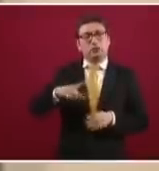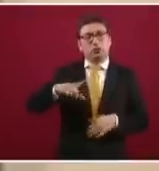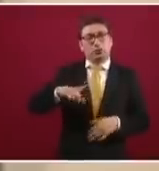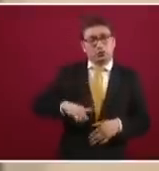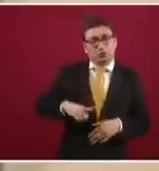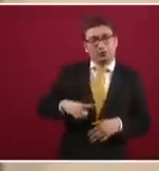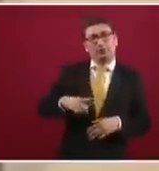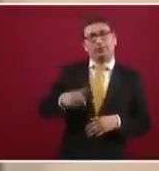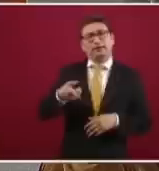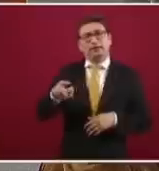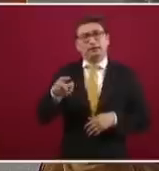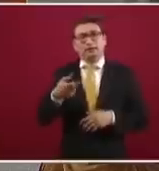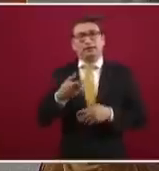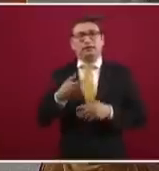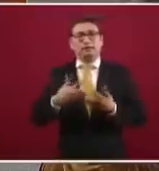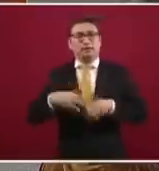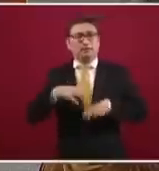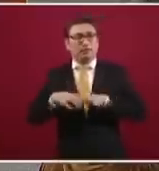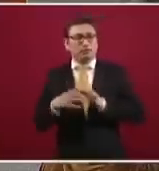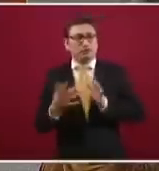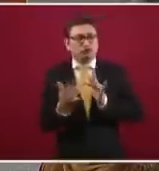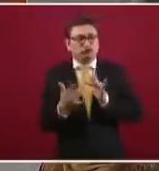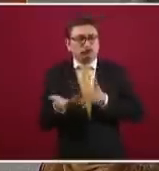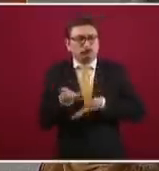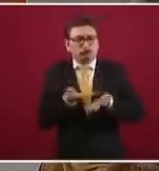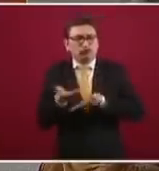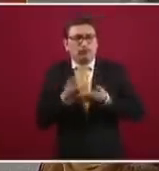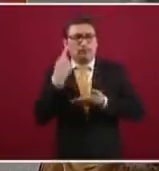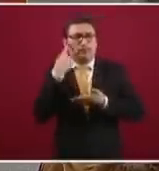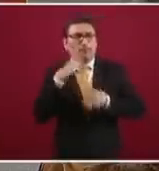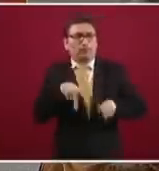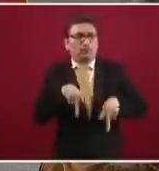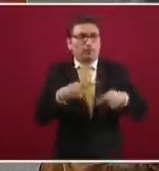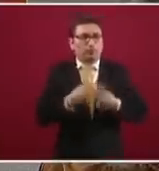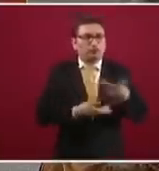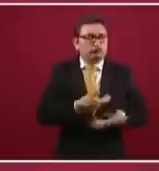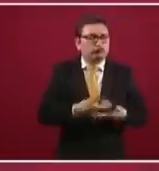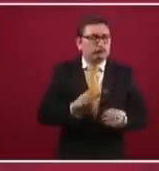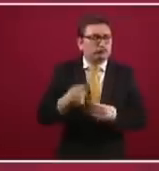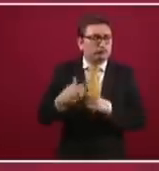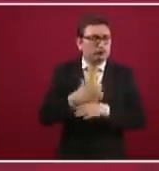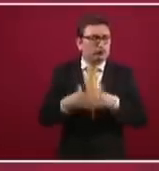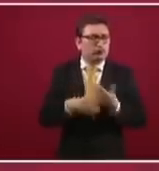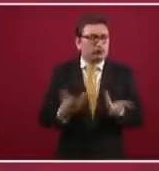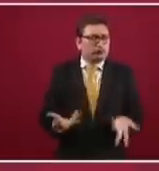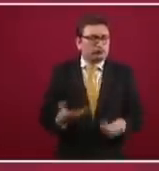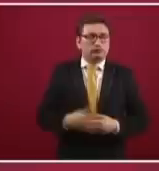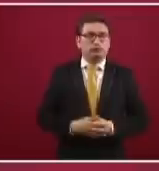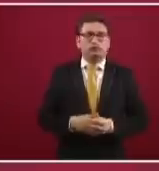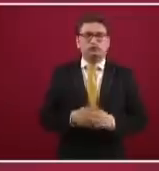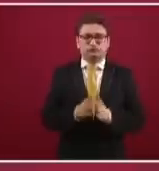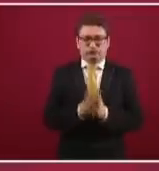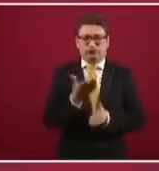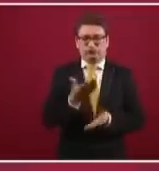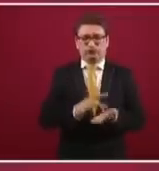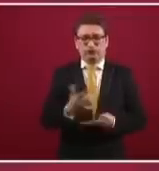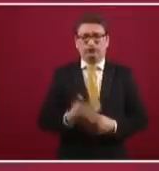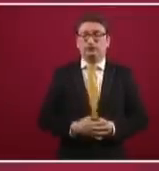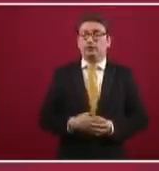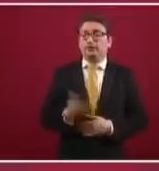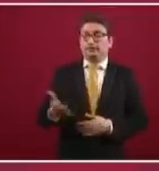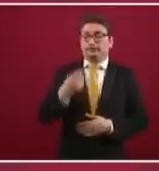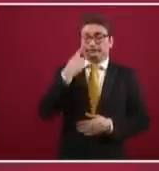bienes y servicios al gobierno? Por favor, gracias. Pues una forma de saber si una empresa